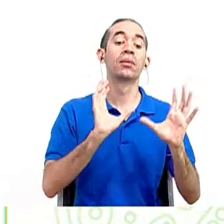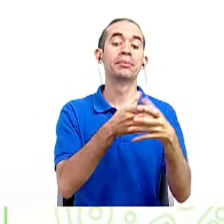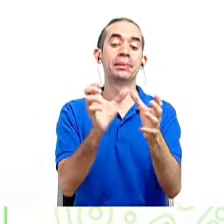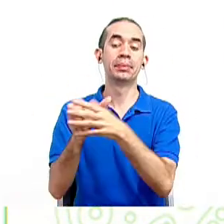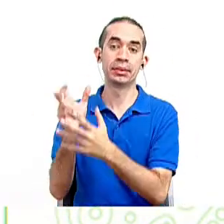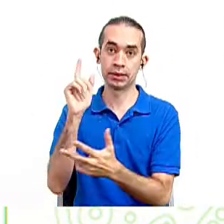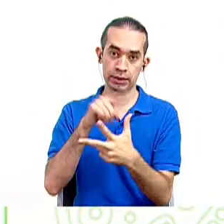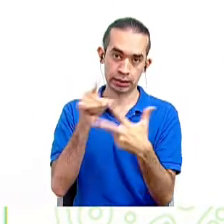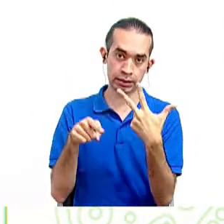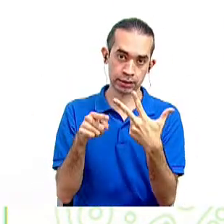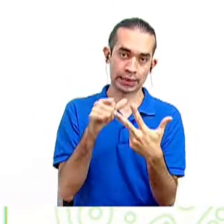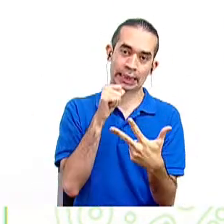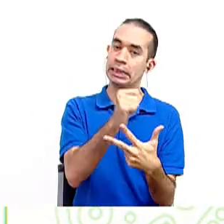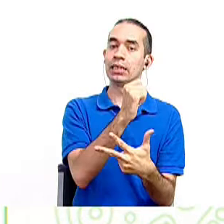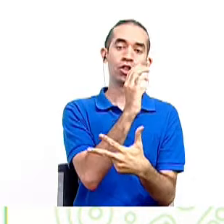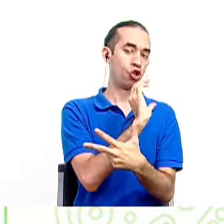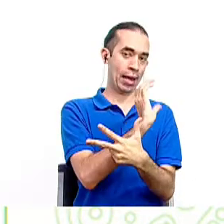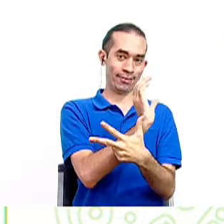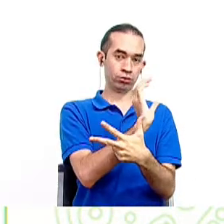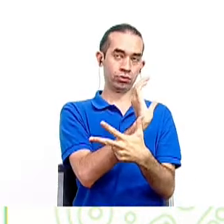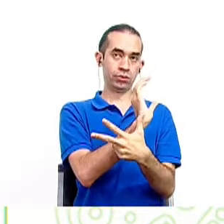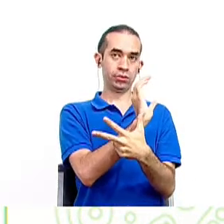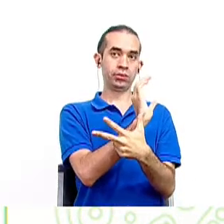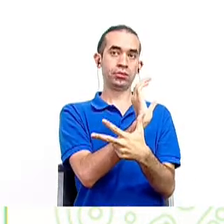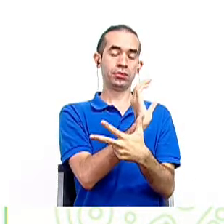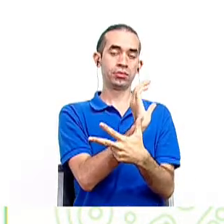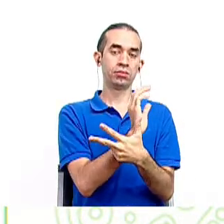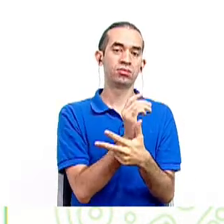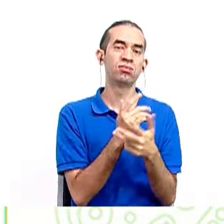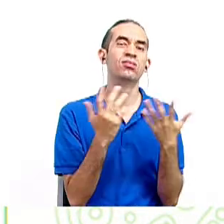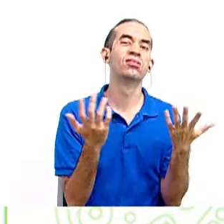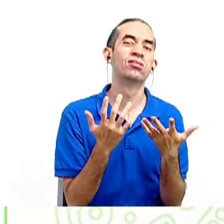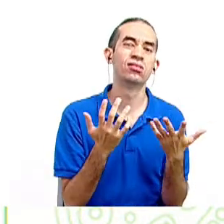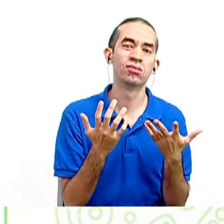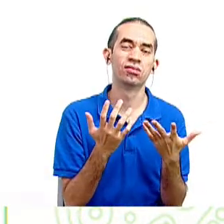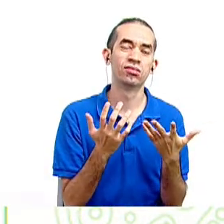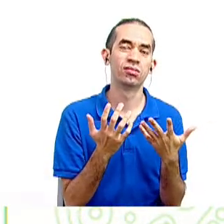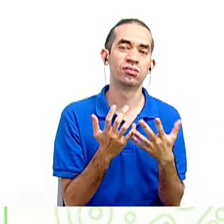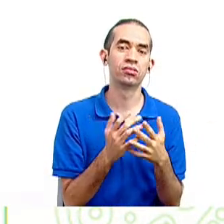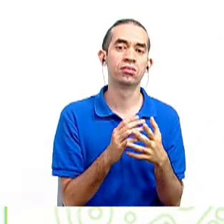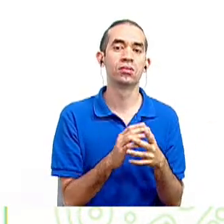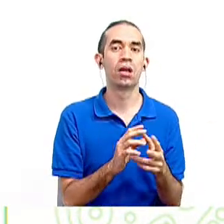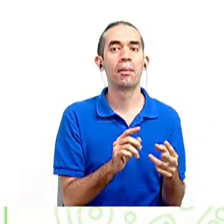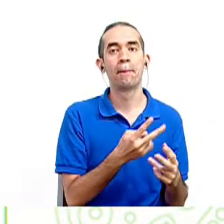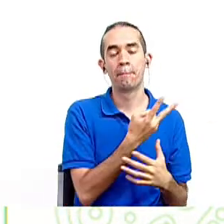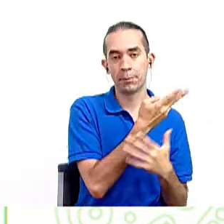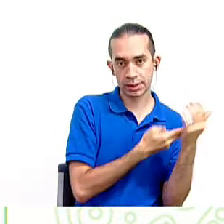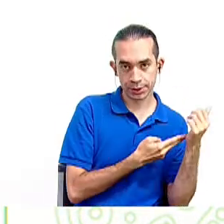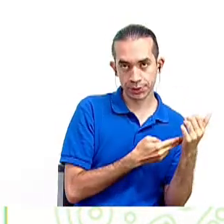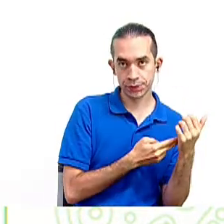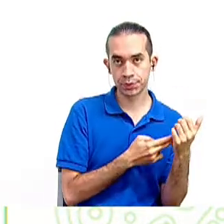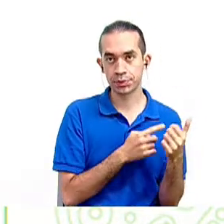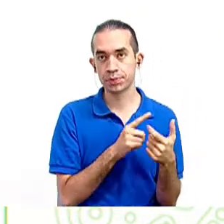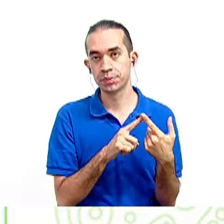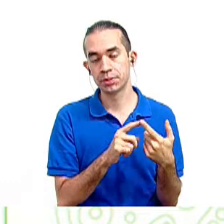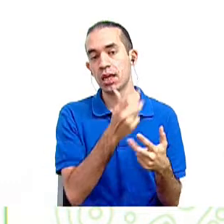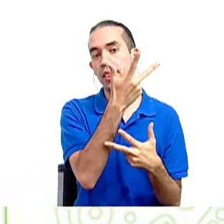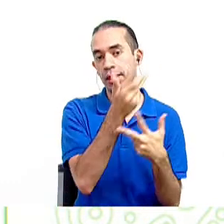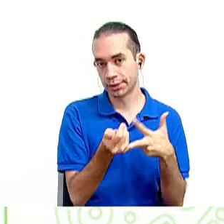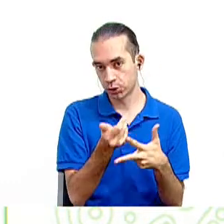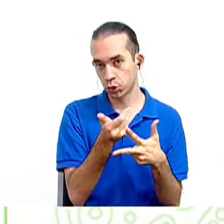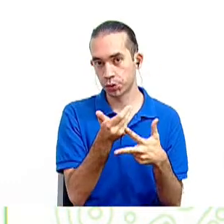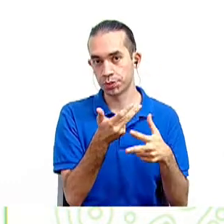los inorgánicos, para hacerlo más fácil, que son los binarios, los